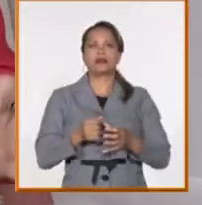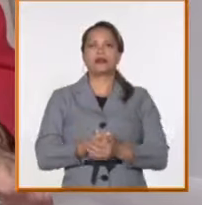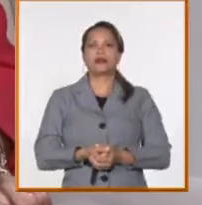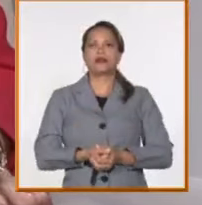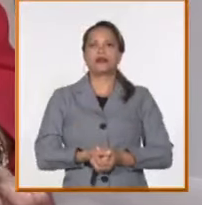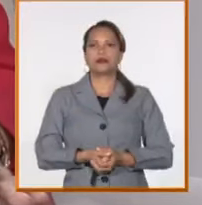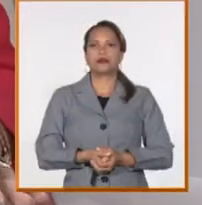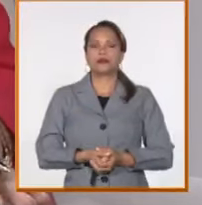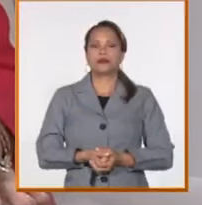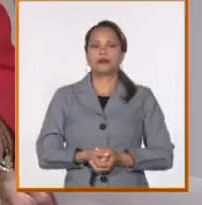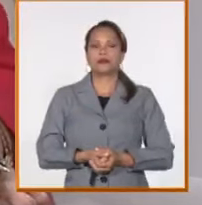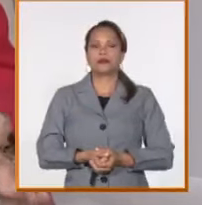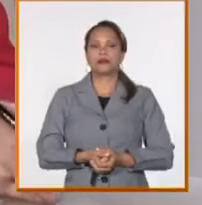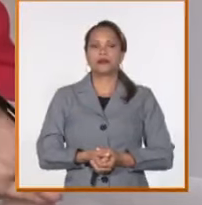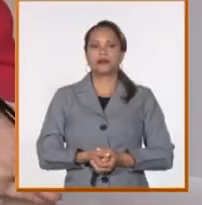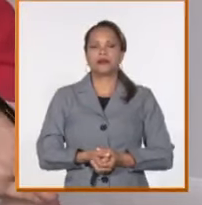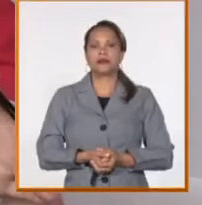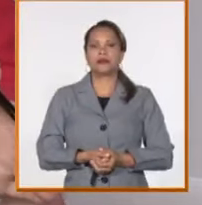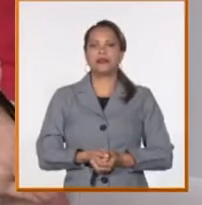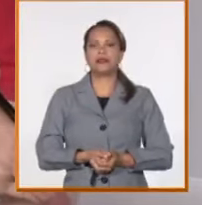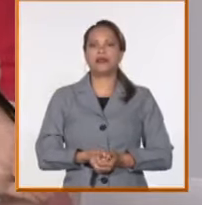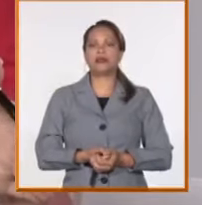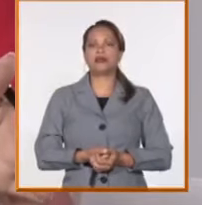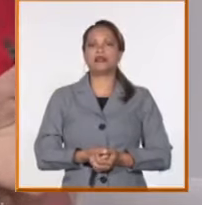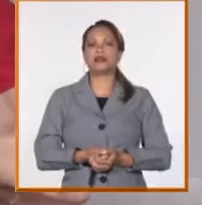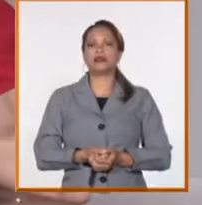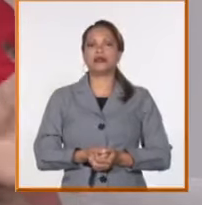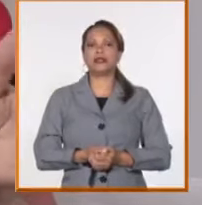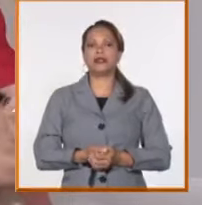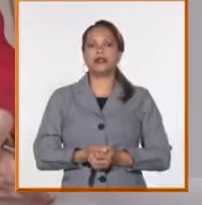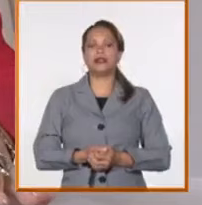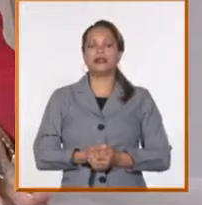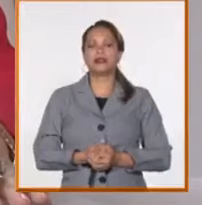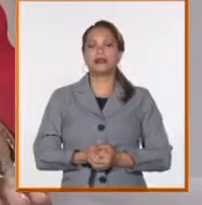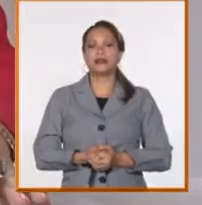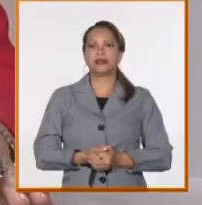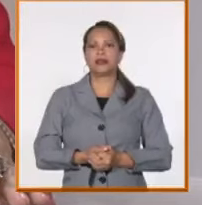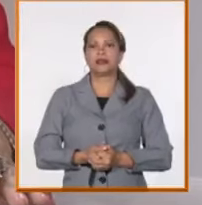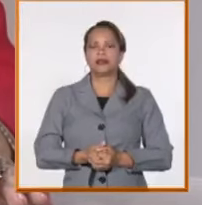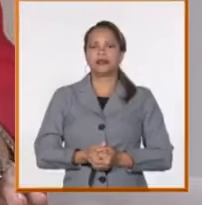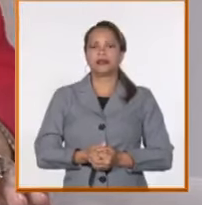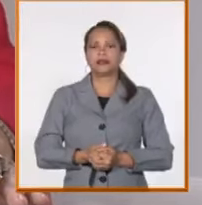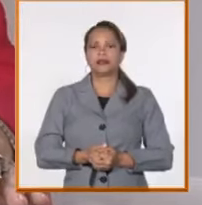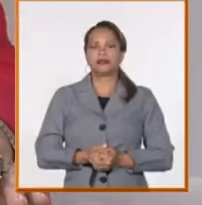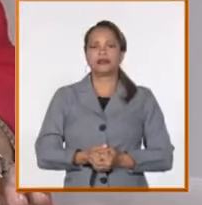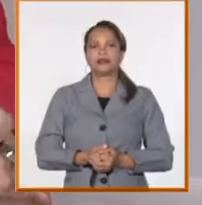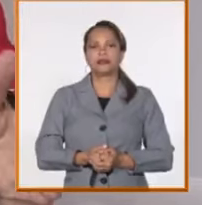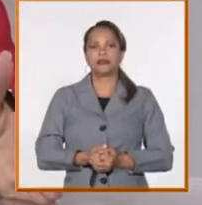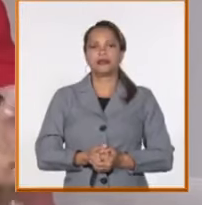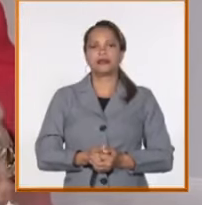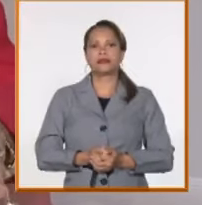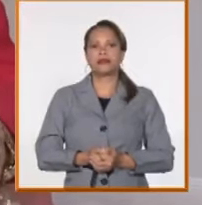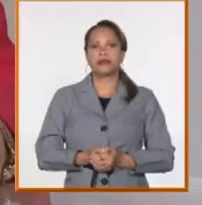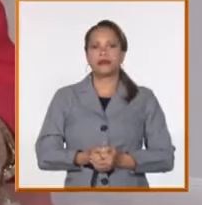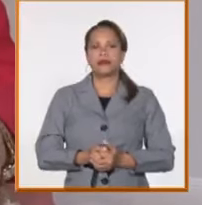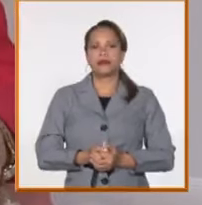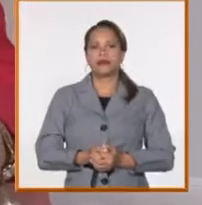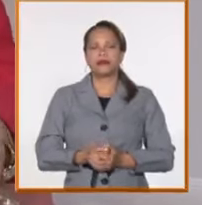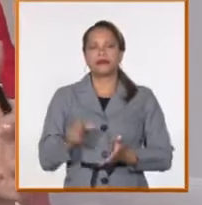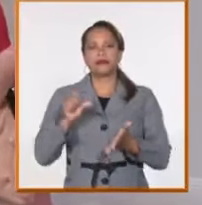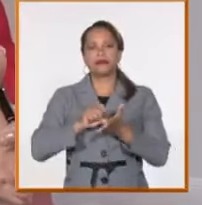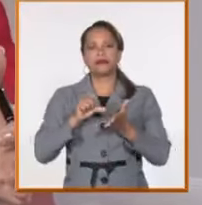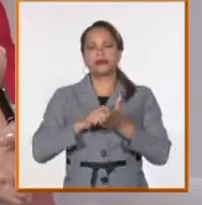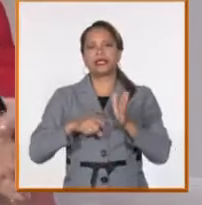ligera que es el sidil ya somos éramos una unidad presupuestada con tratamiento especial y ya nuestro centro tiene